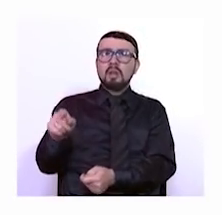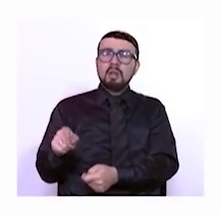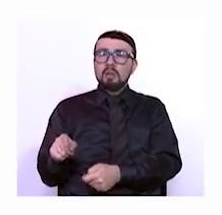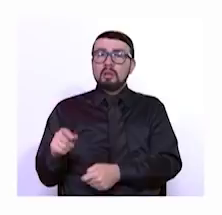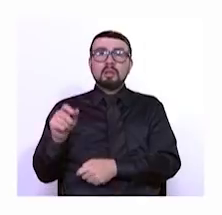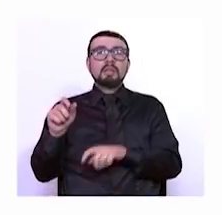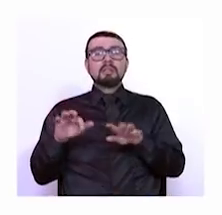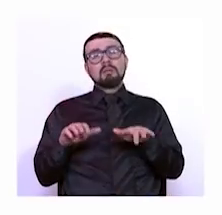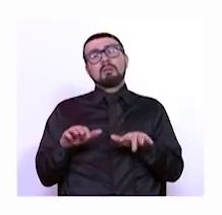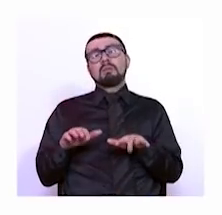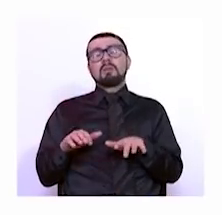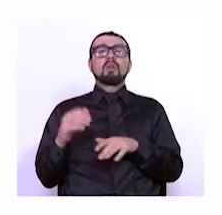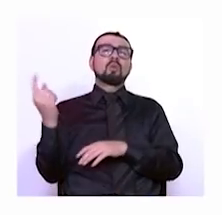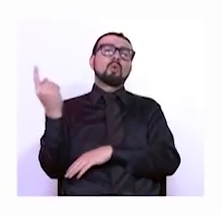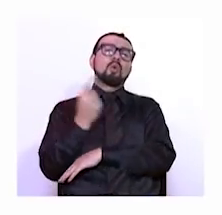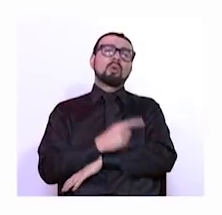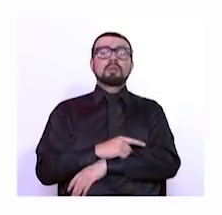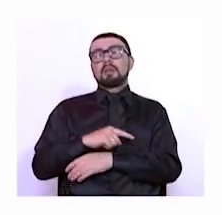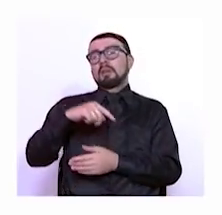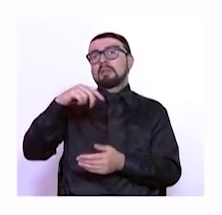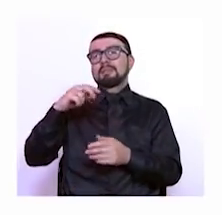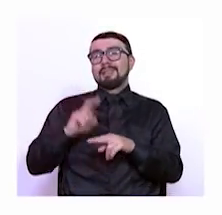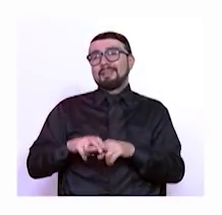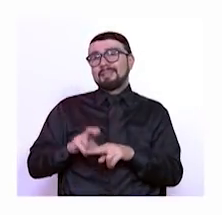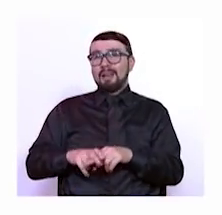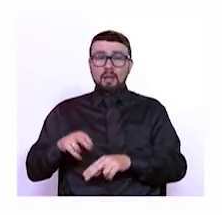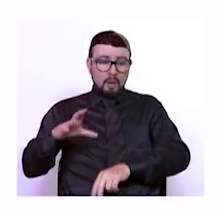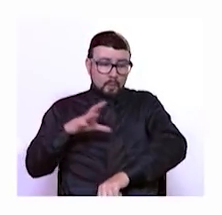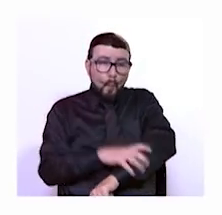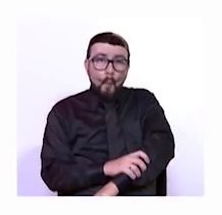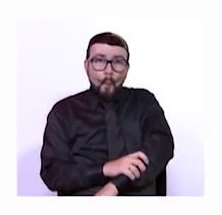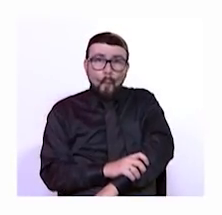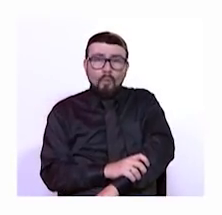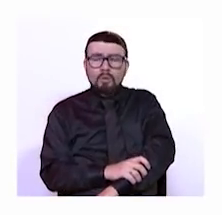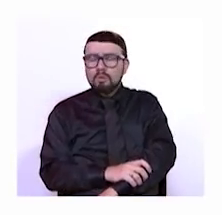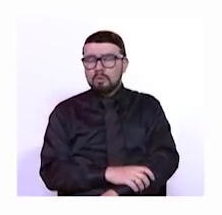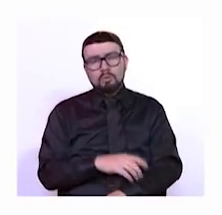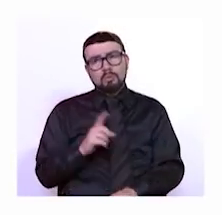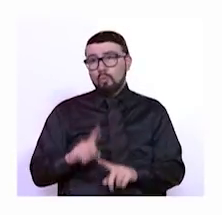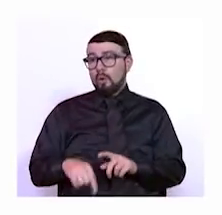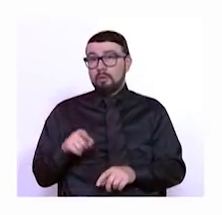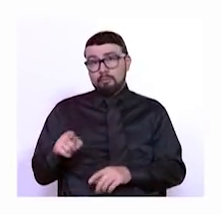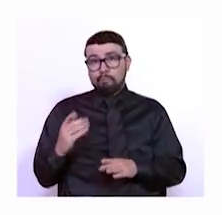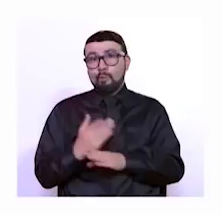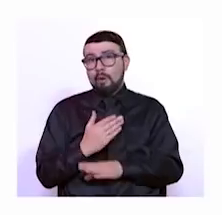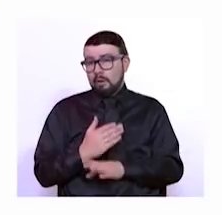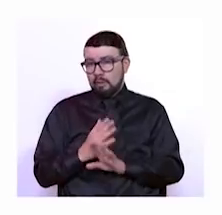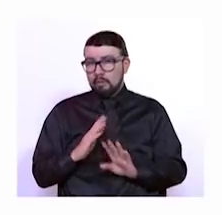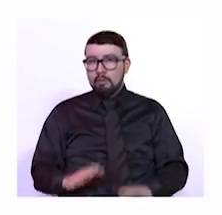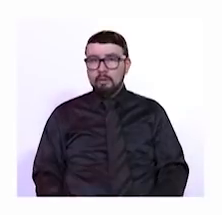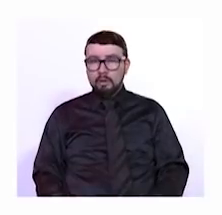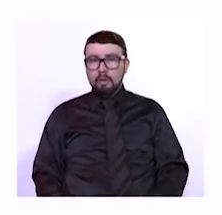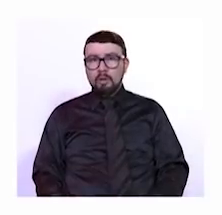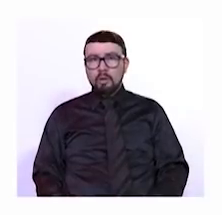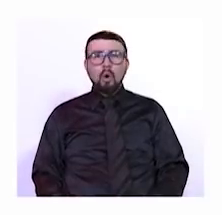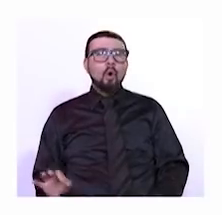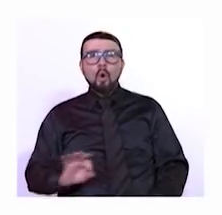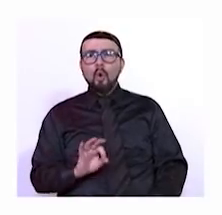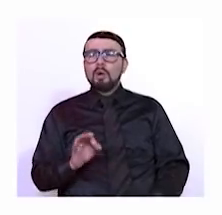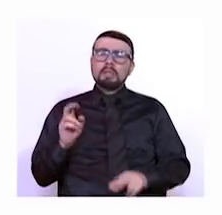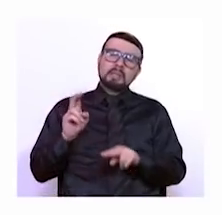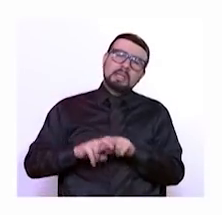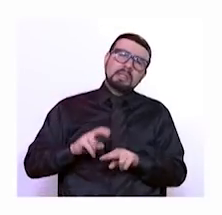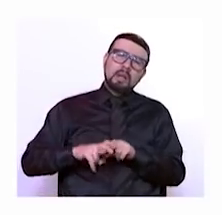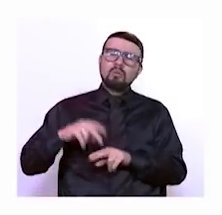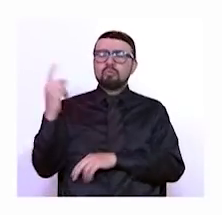secretaria que se la pasa todo el día sentada. Va a tener un problema muy serio. Y por ejemplo, el hecho de estar sentada mucho